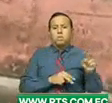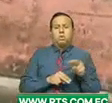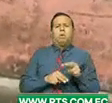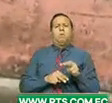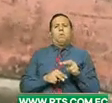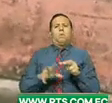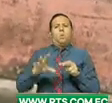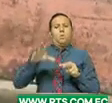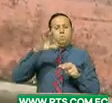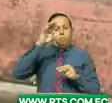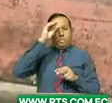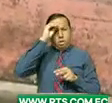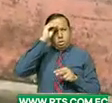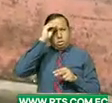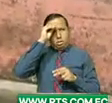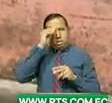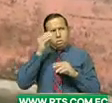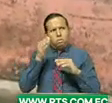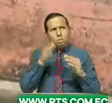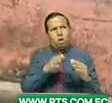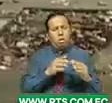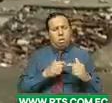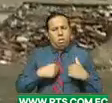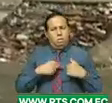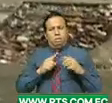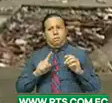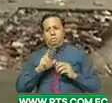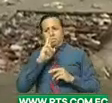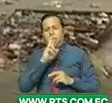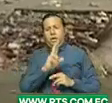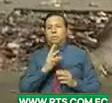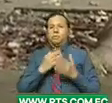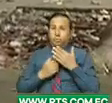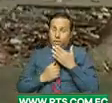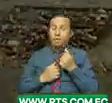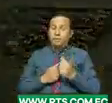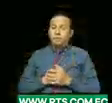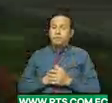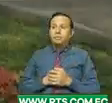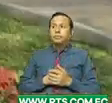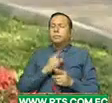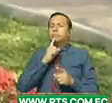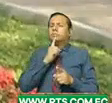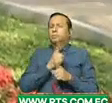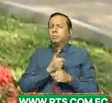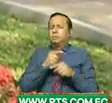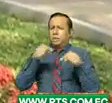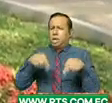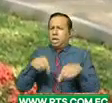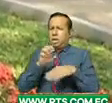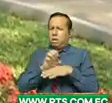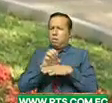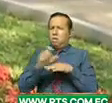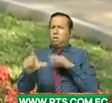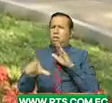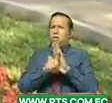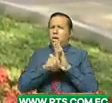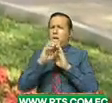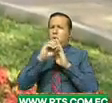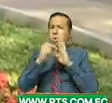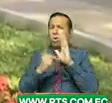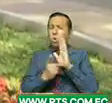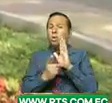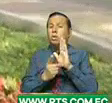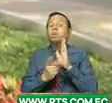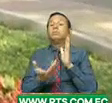pensará dos veces antes de atentar en contra de la vida de ellos. Estuvo por algún tiempo en nuestra legislación, pero era letra muerta. Este